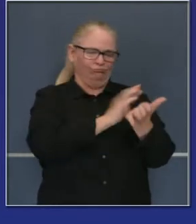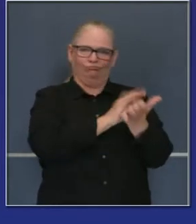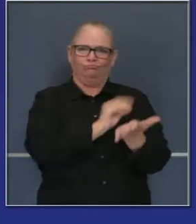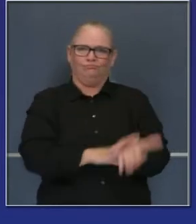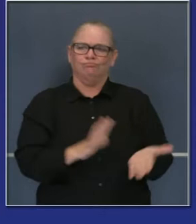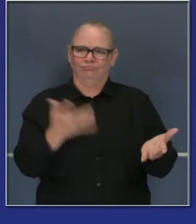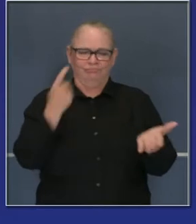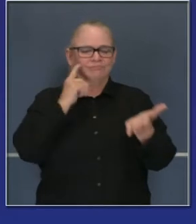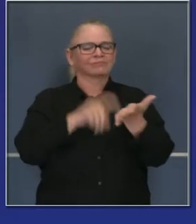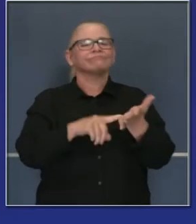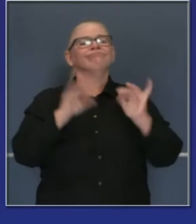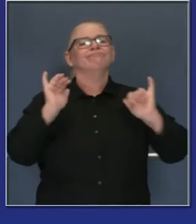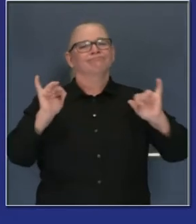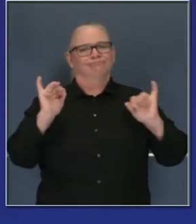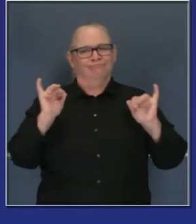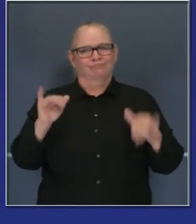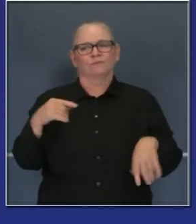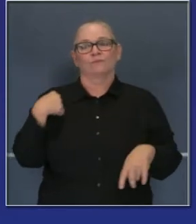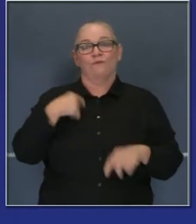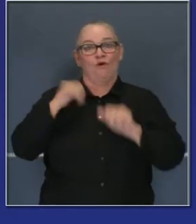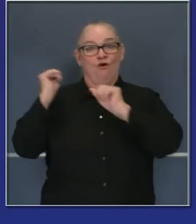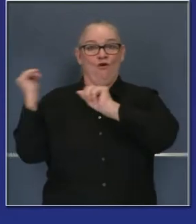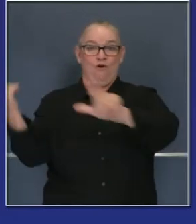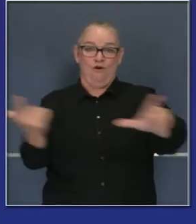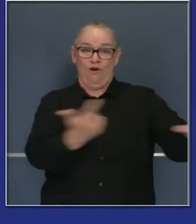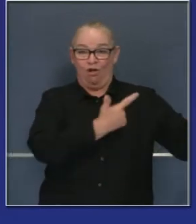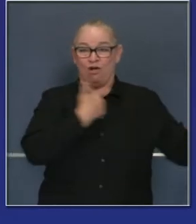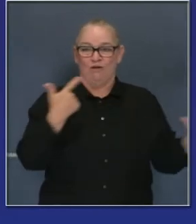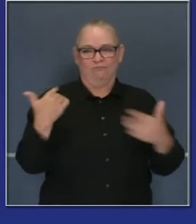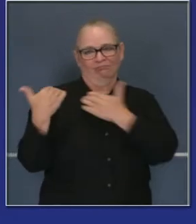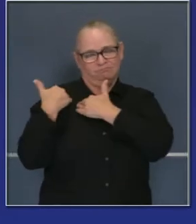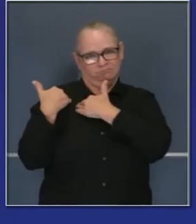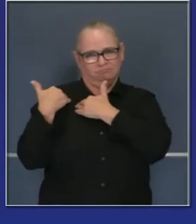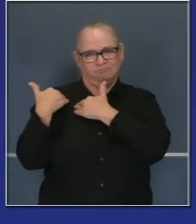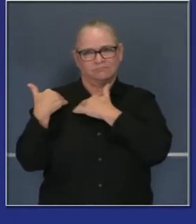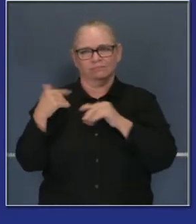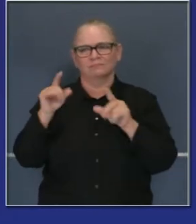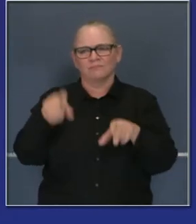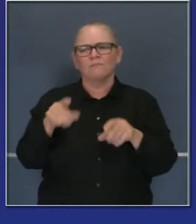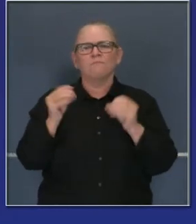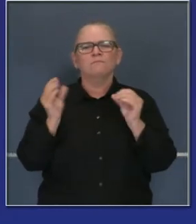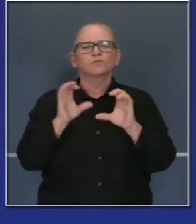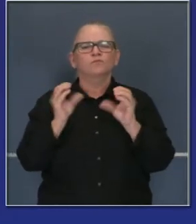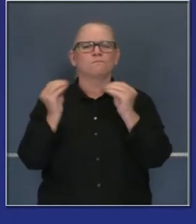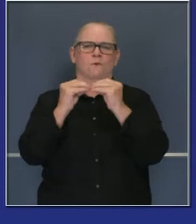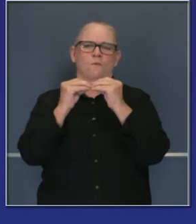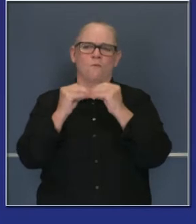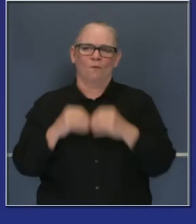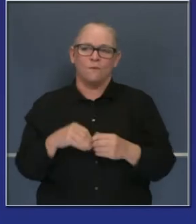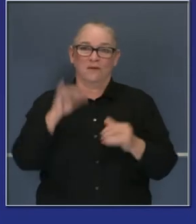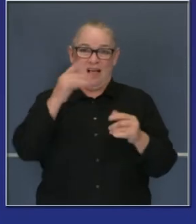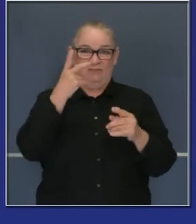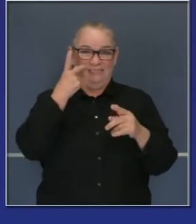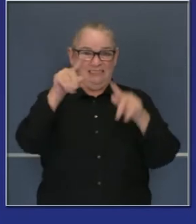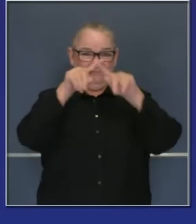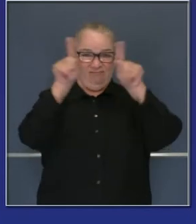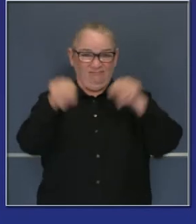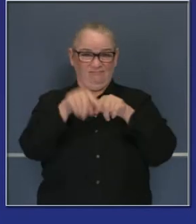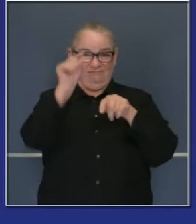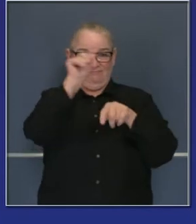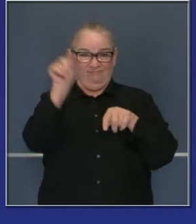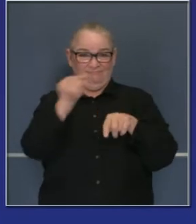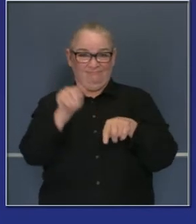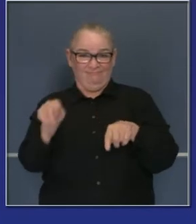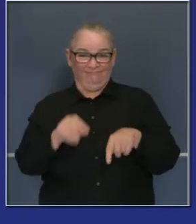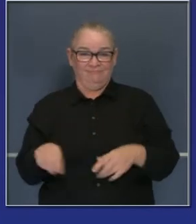ciertamente y reconocemos nuestra responsabilidad de hacer más aún en este espacio porque pues lo ven aquí en este cuadro el reto